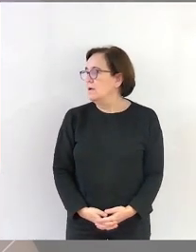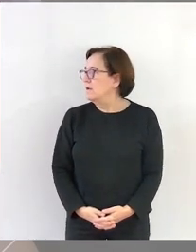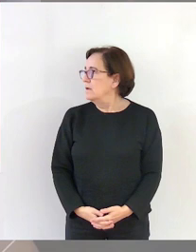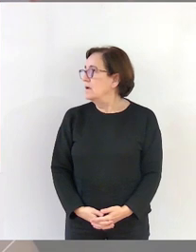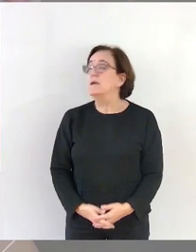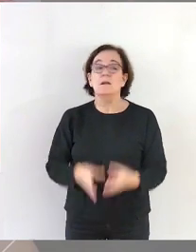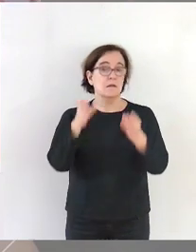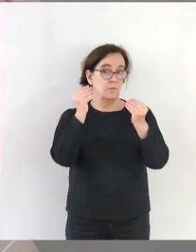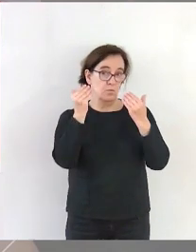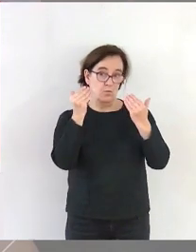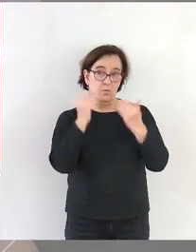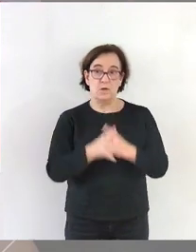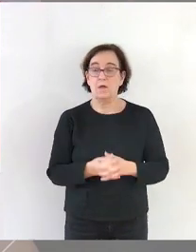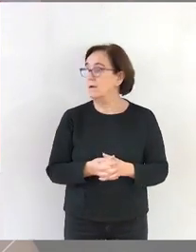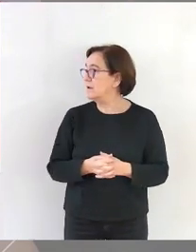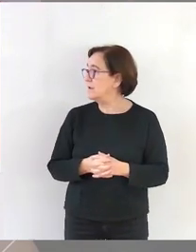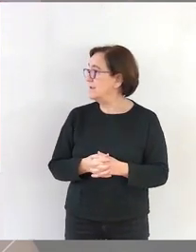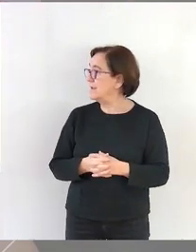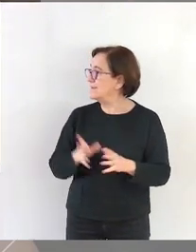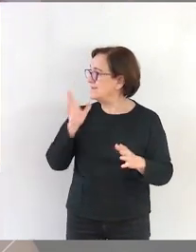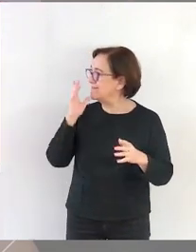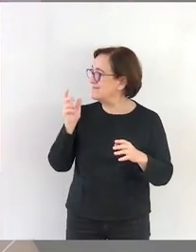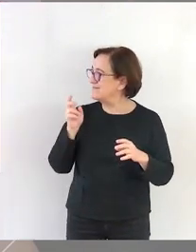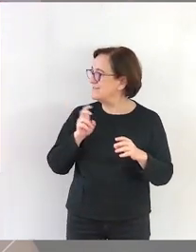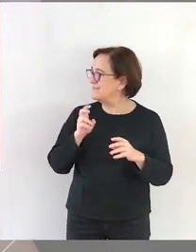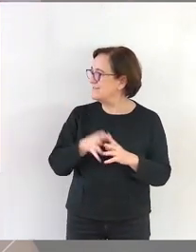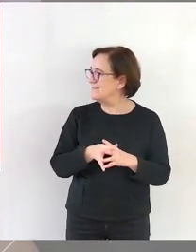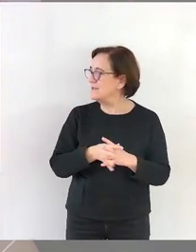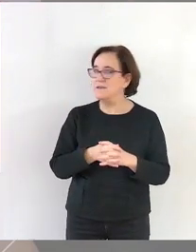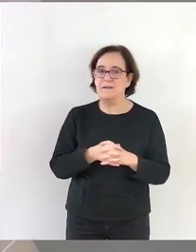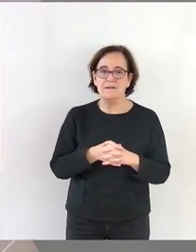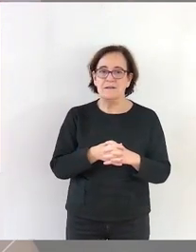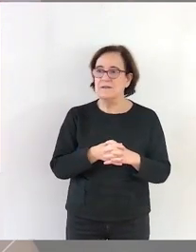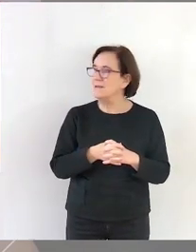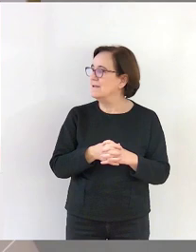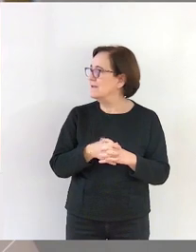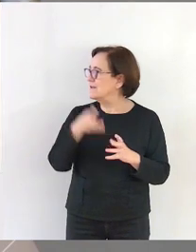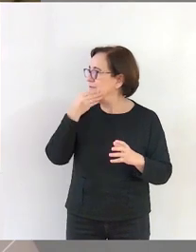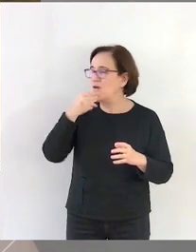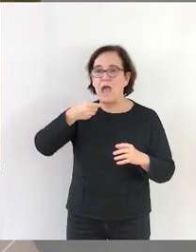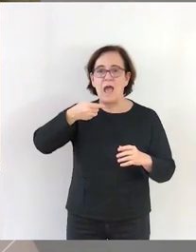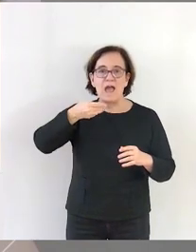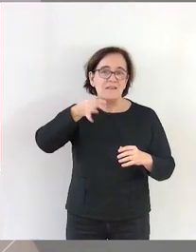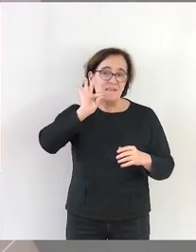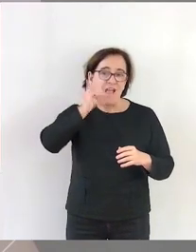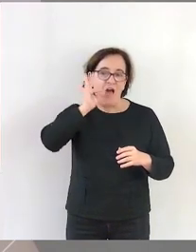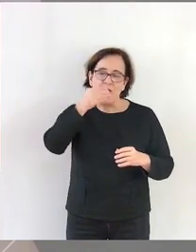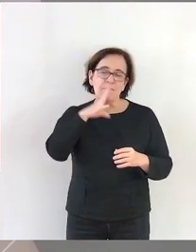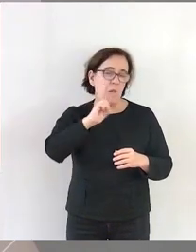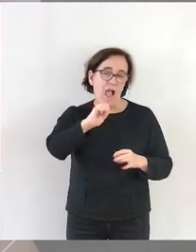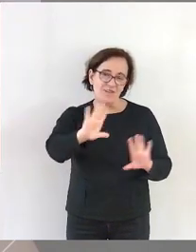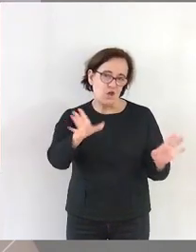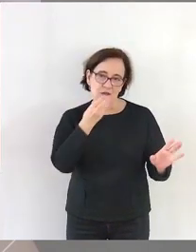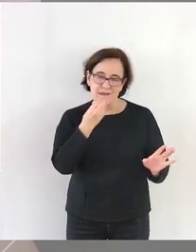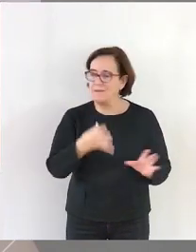bueno Muchas gracias José Manuel Sí qué bonitas las tazas son ideales bueno Muchas gracias eh